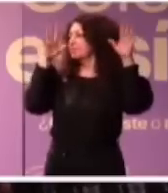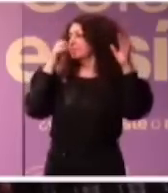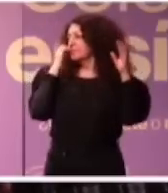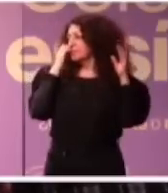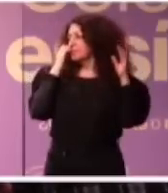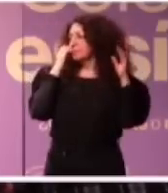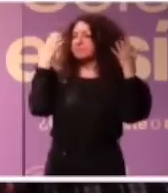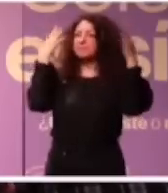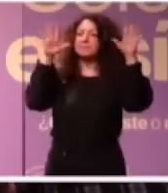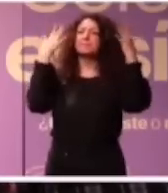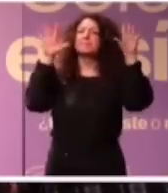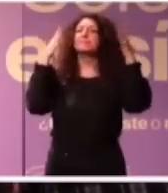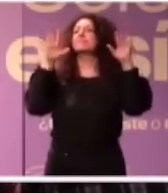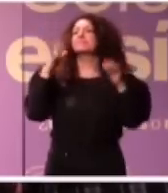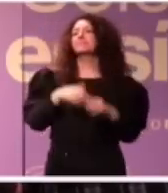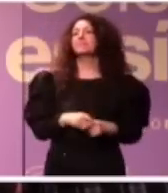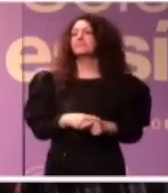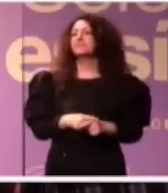Y mirad